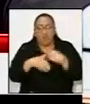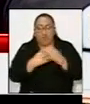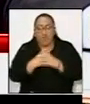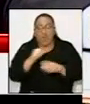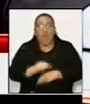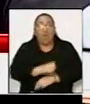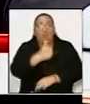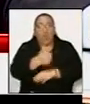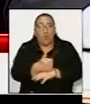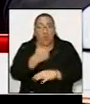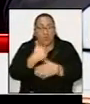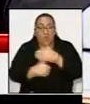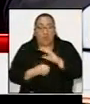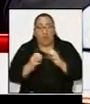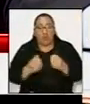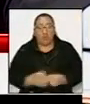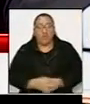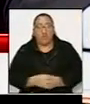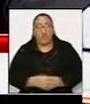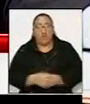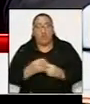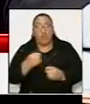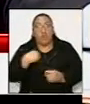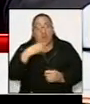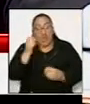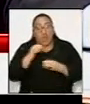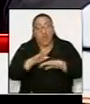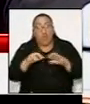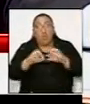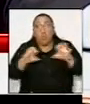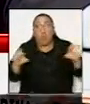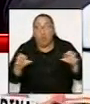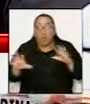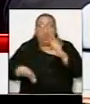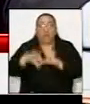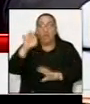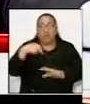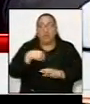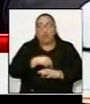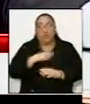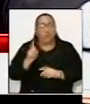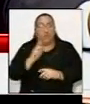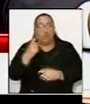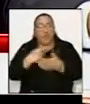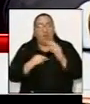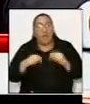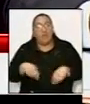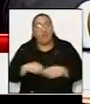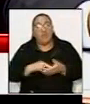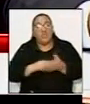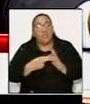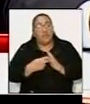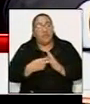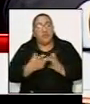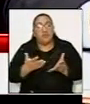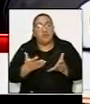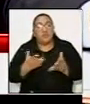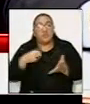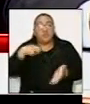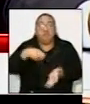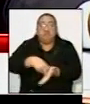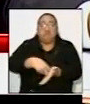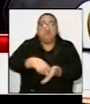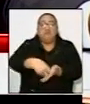autonomía de este congreso porque creo que el pueblo no salió para eso y no para acá venir finalmente y estar de rodillas